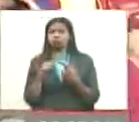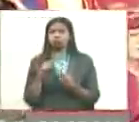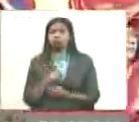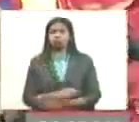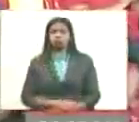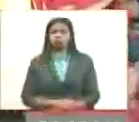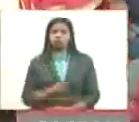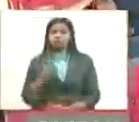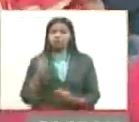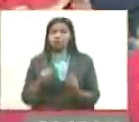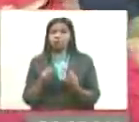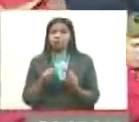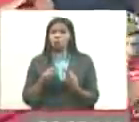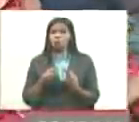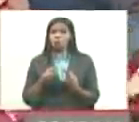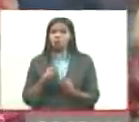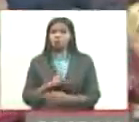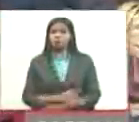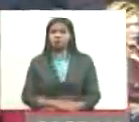Esa es una.